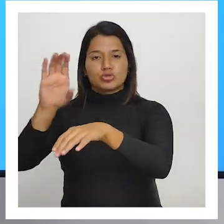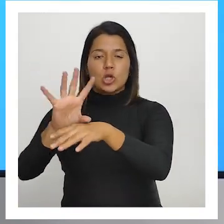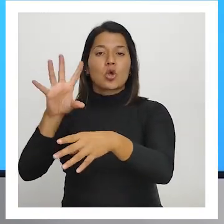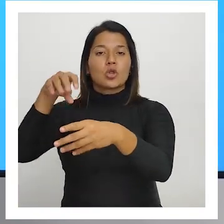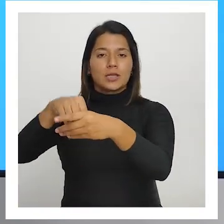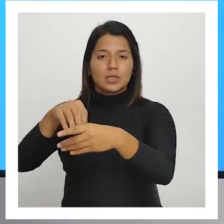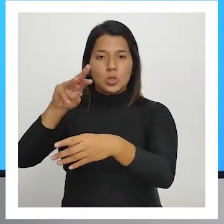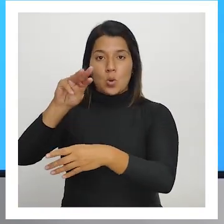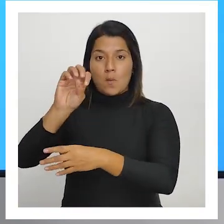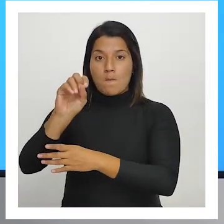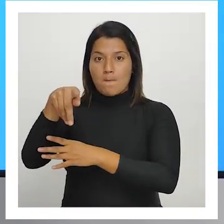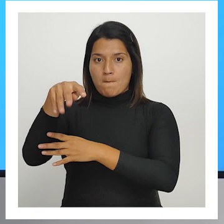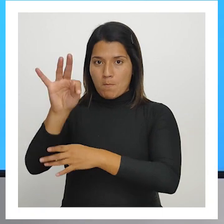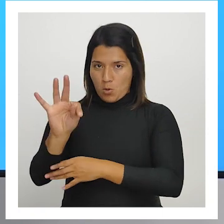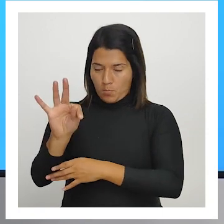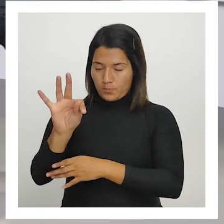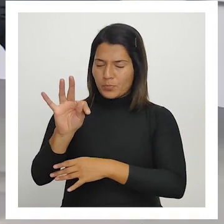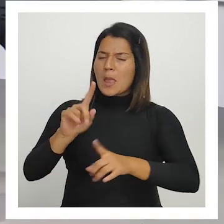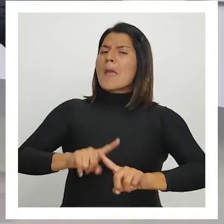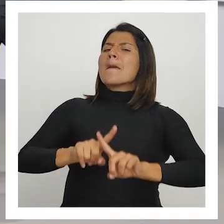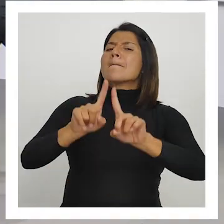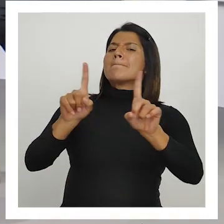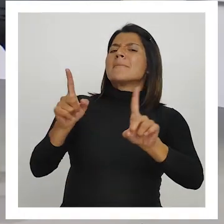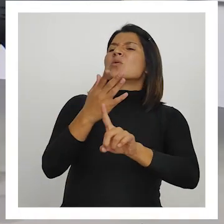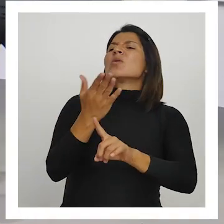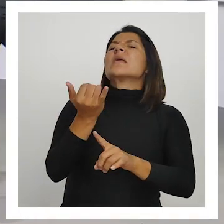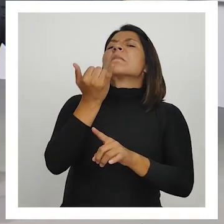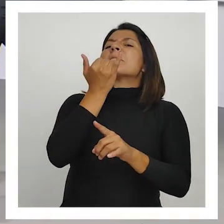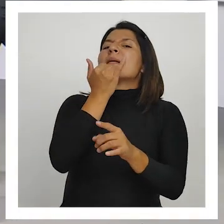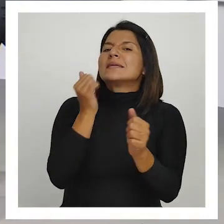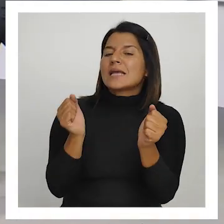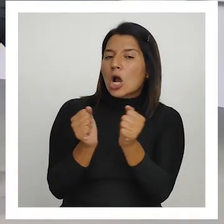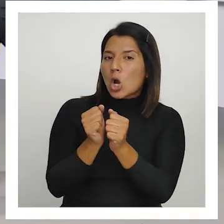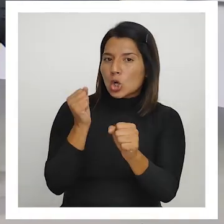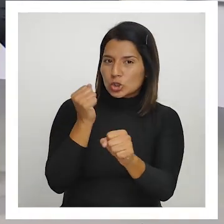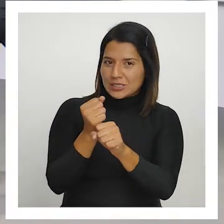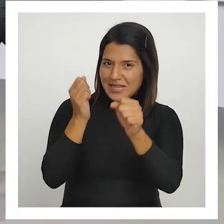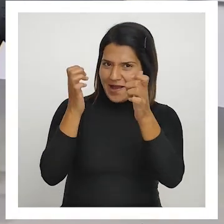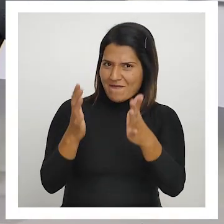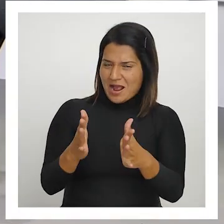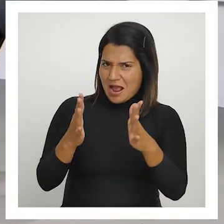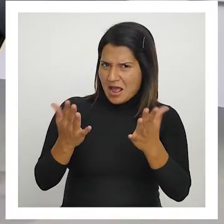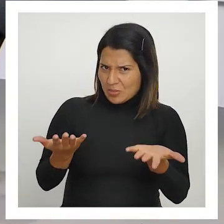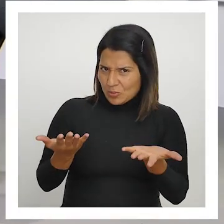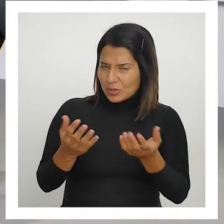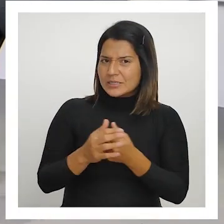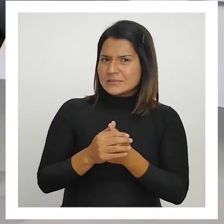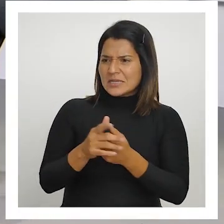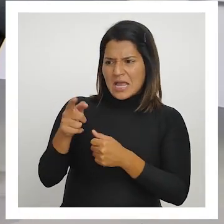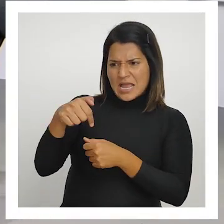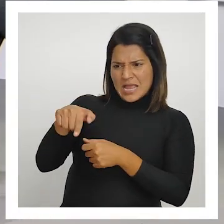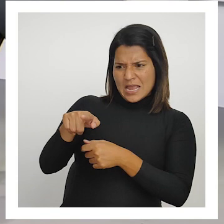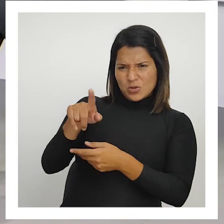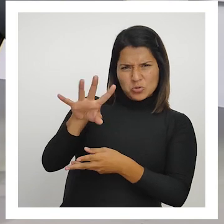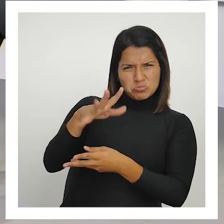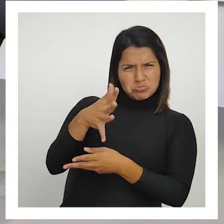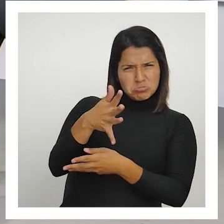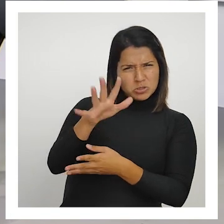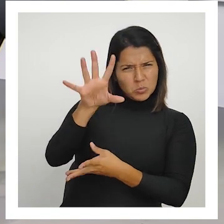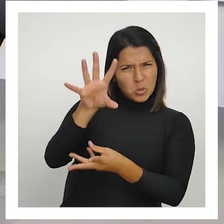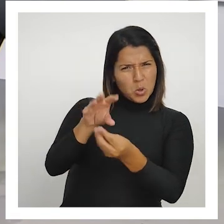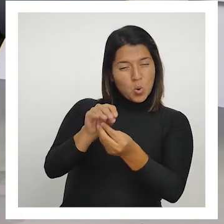Públicas. Pero bueno, ¿qué está pasando con los trabajadores? Son cerca de